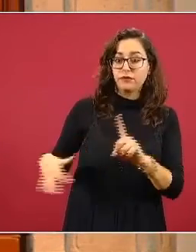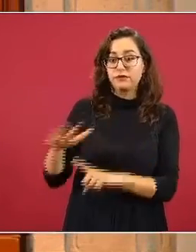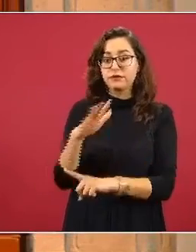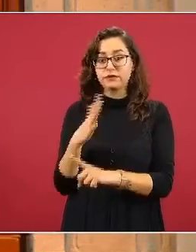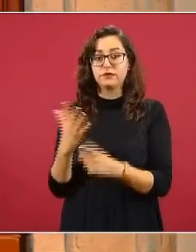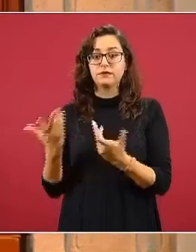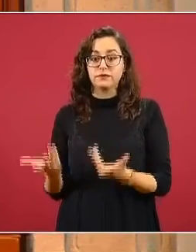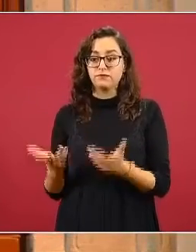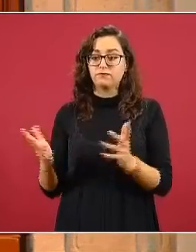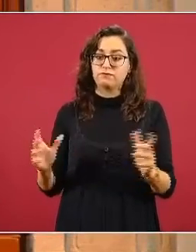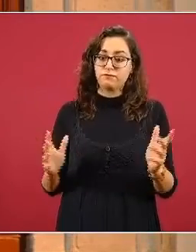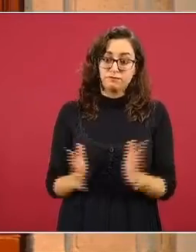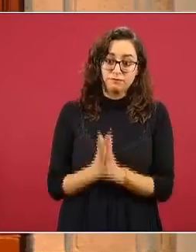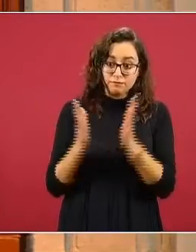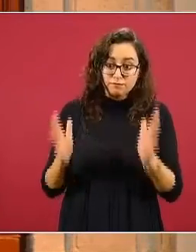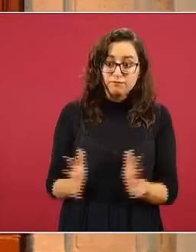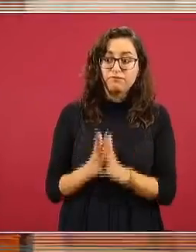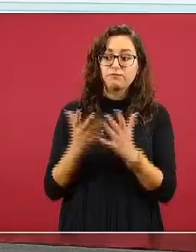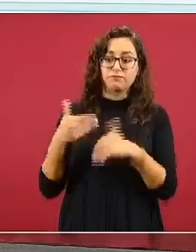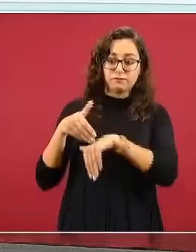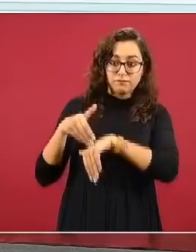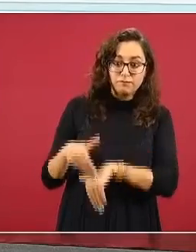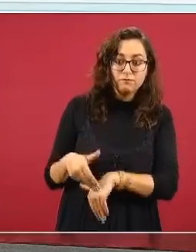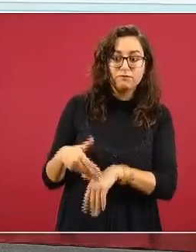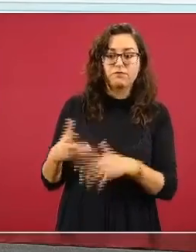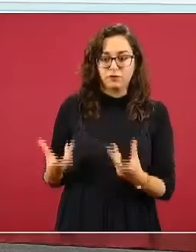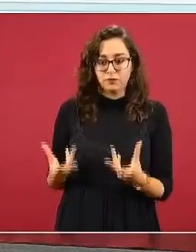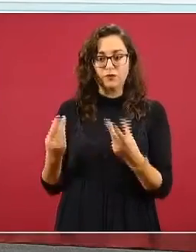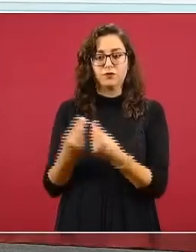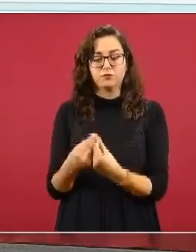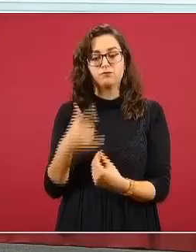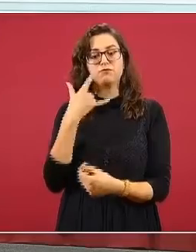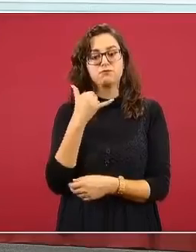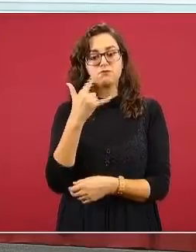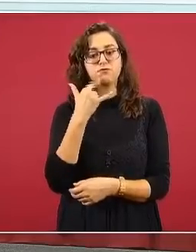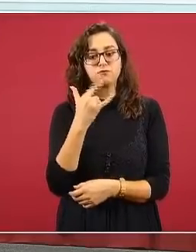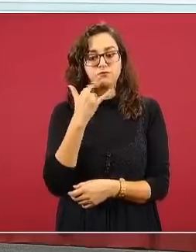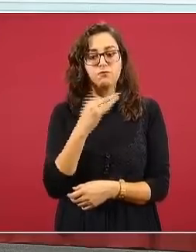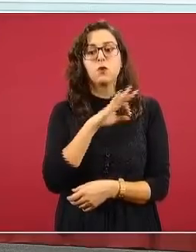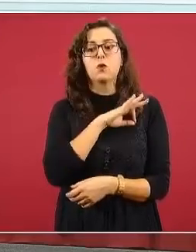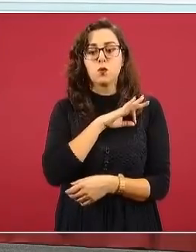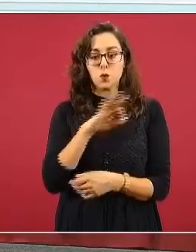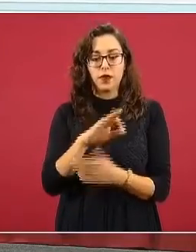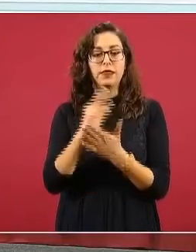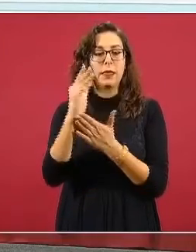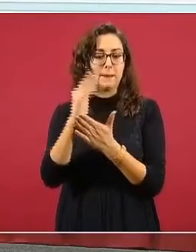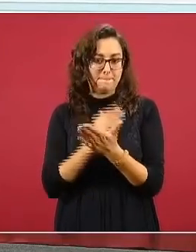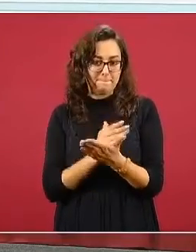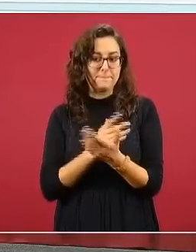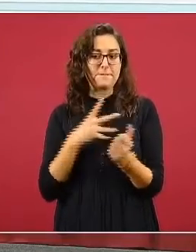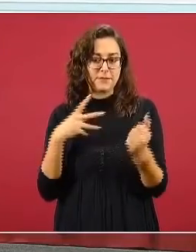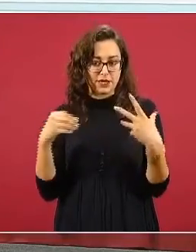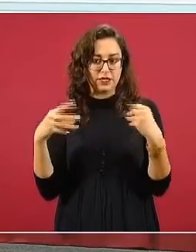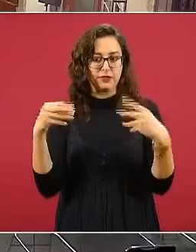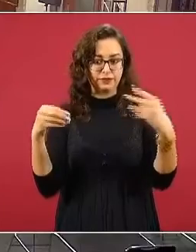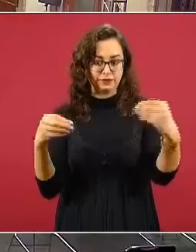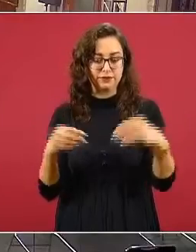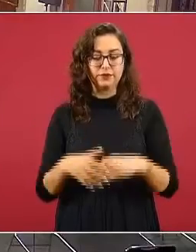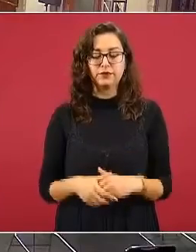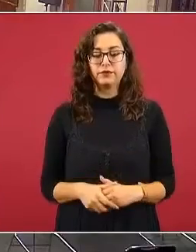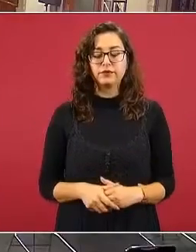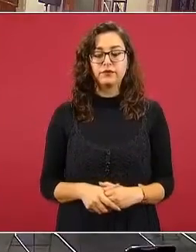tipo de actividades, es que de manera conjunta podremos continuar disminuyendo la transmisión en todo el